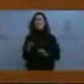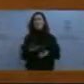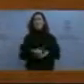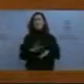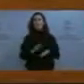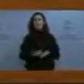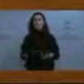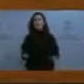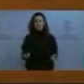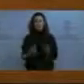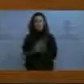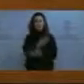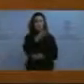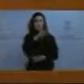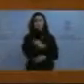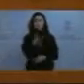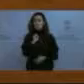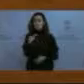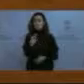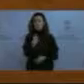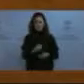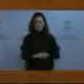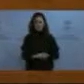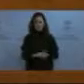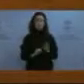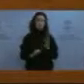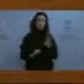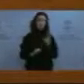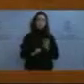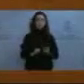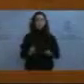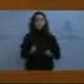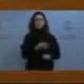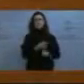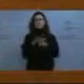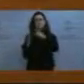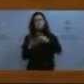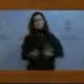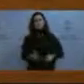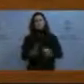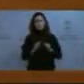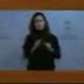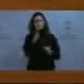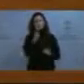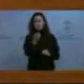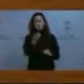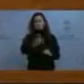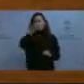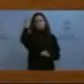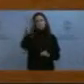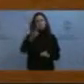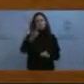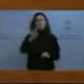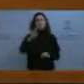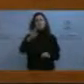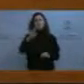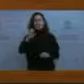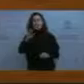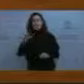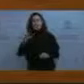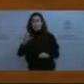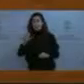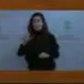explica, porque si no, yo no lo entiendo. Y por cierto, les acaba de decir la Sindicatura de Cuentas que el invento llamado Recrea tiene